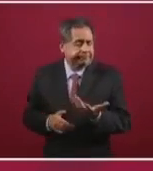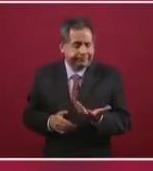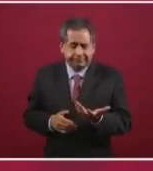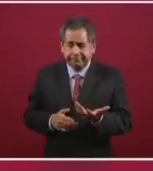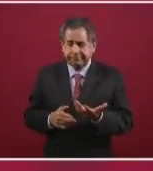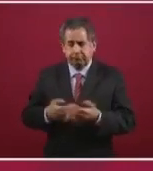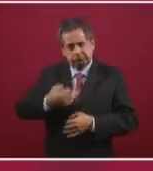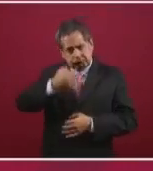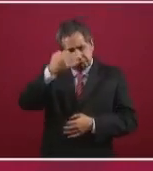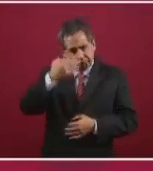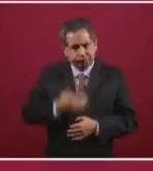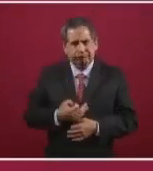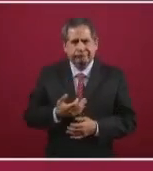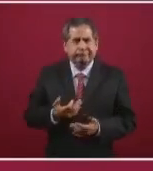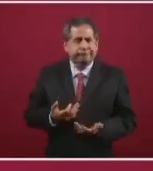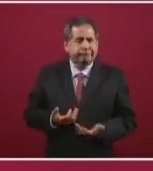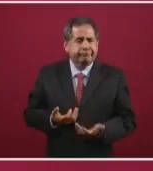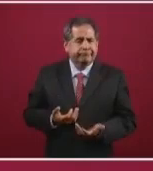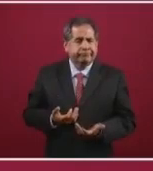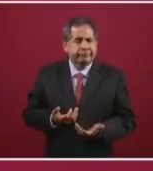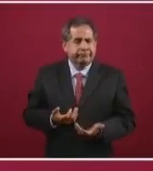sean íntegros,